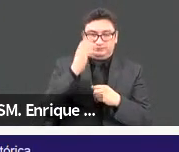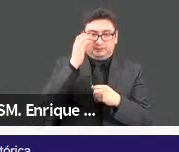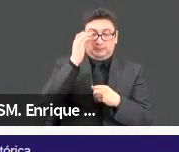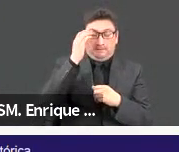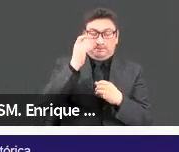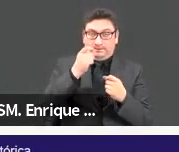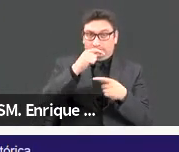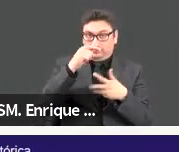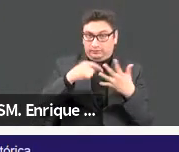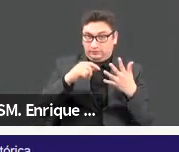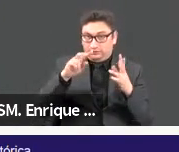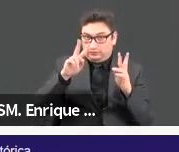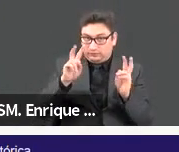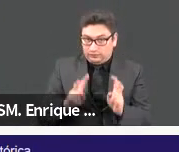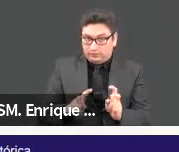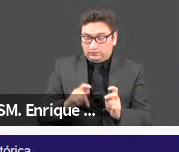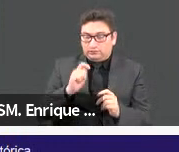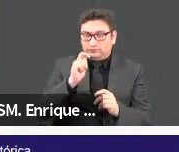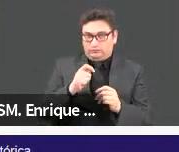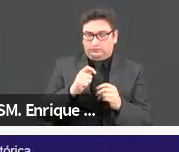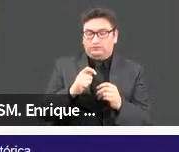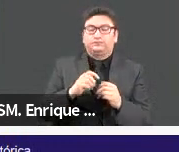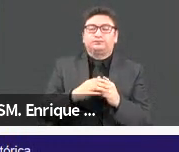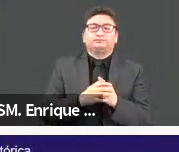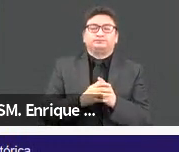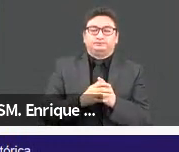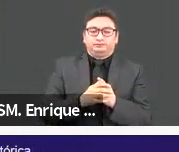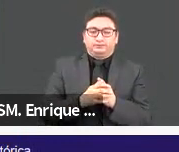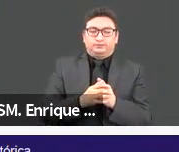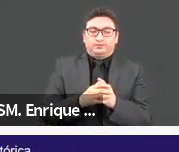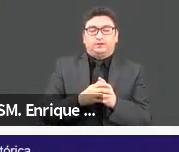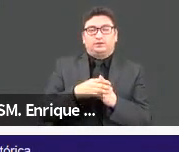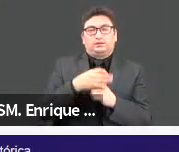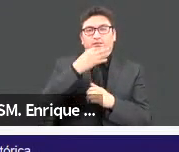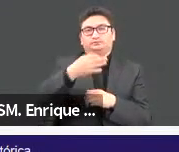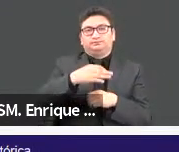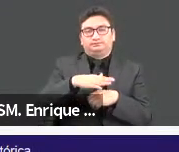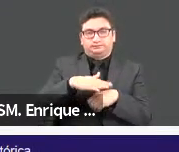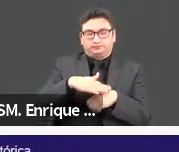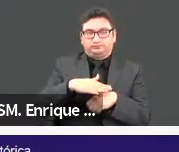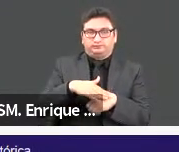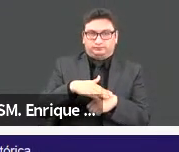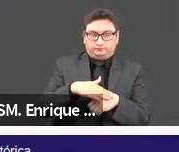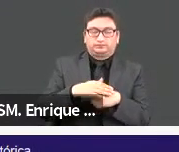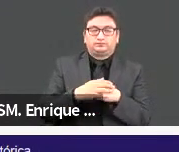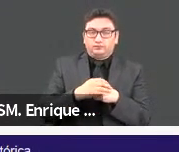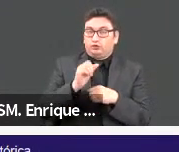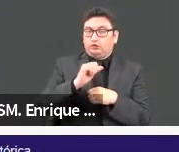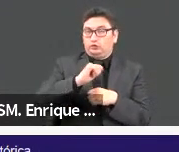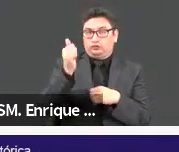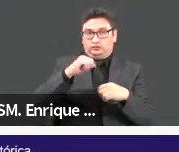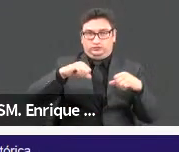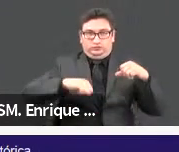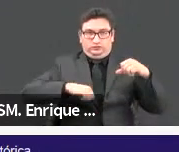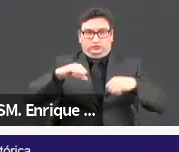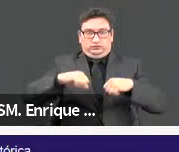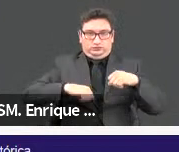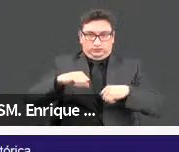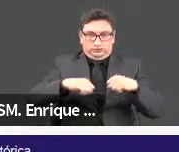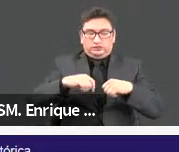temas antes de cerrar la sesión. Quisiera decirles que tenemos otras actividades de difusión de